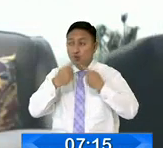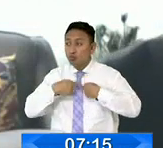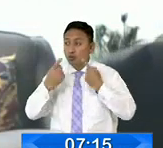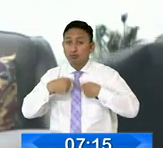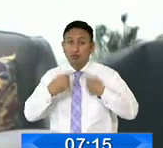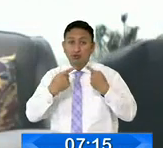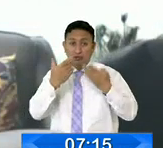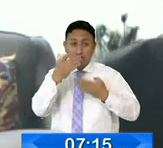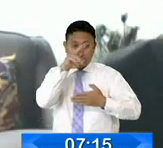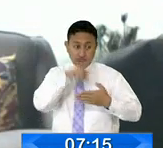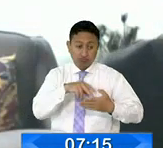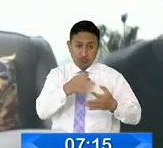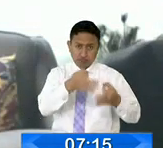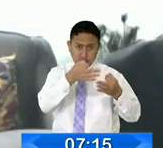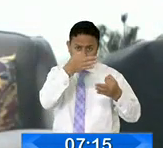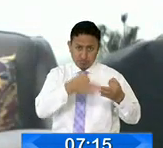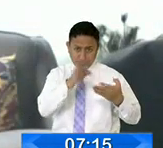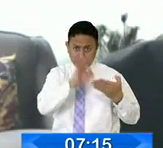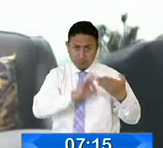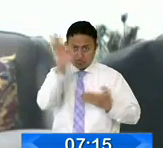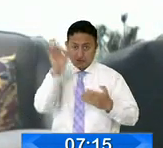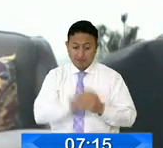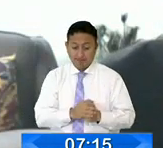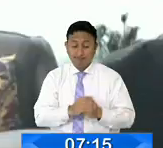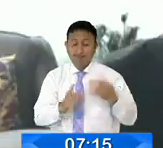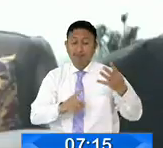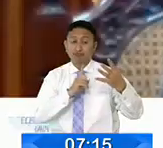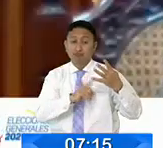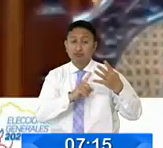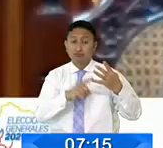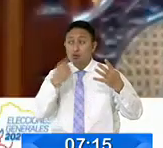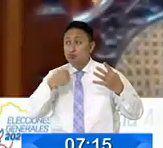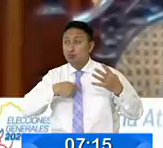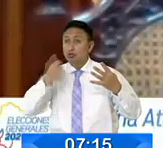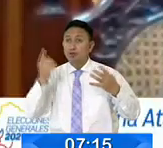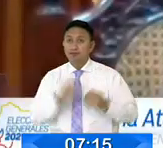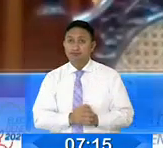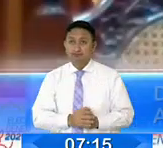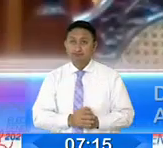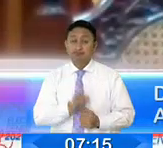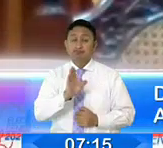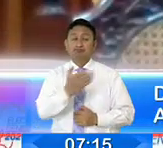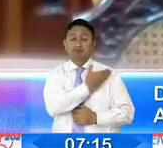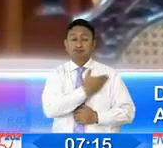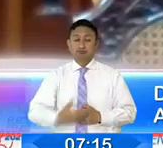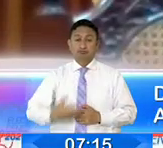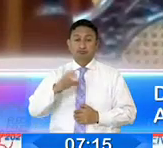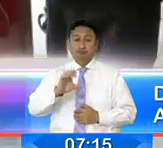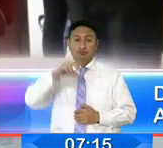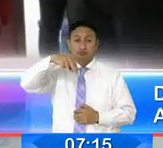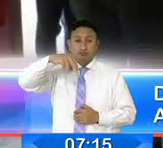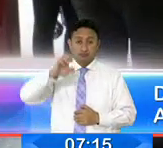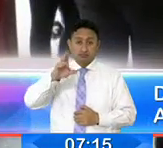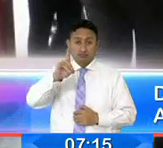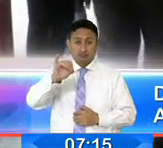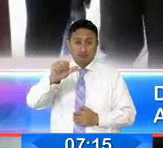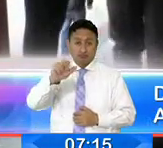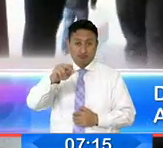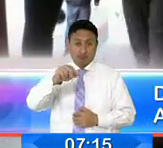cuando el texto ya esté en firmo. Y cuarto, recién allí publicarlo. Diana Tamayín, presidenta del máximo organismo electoral, no ve la